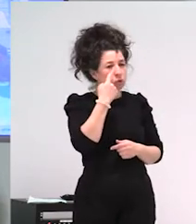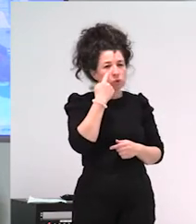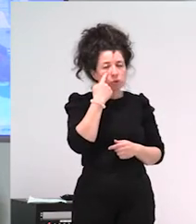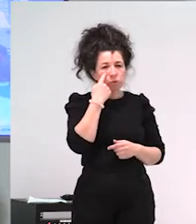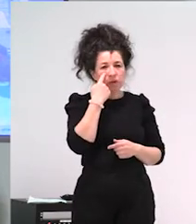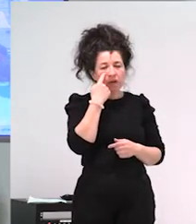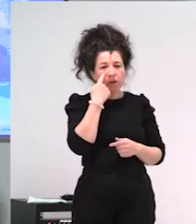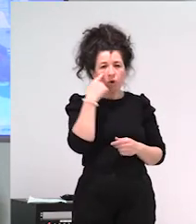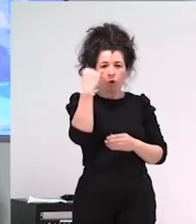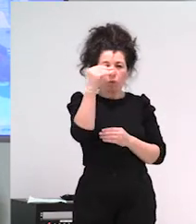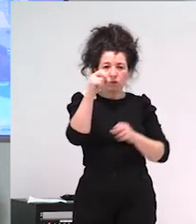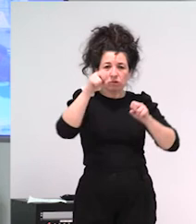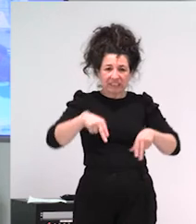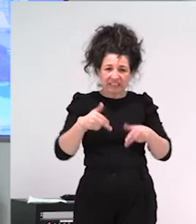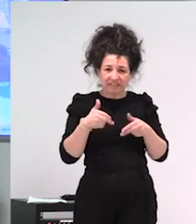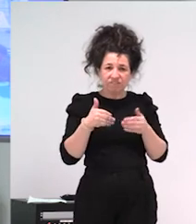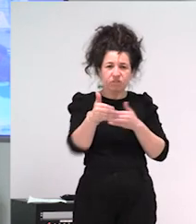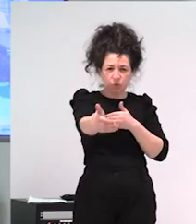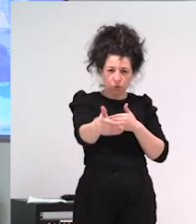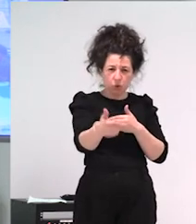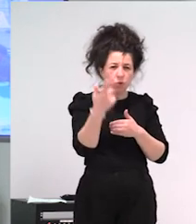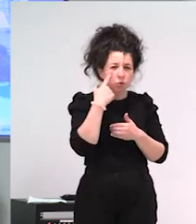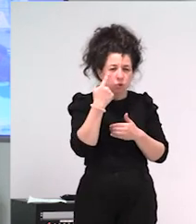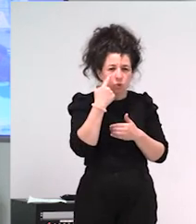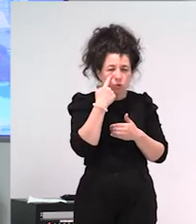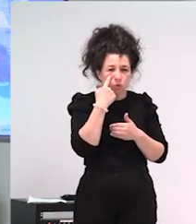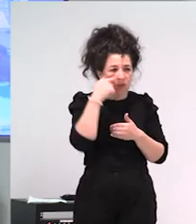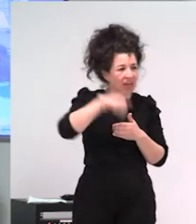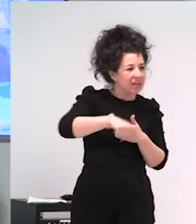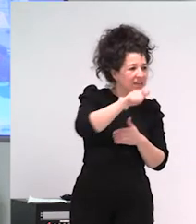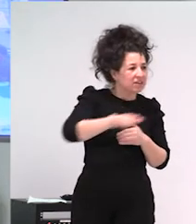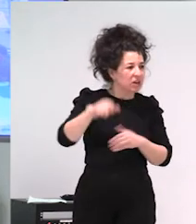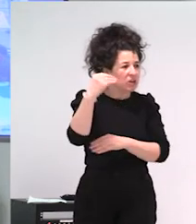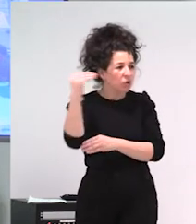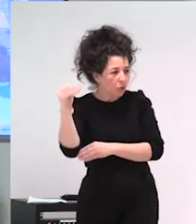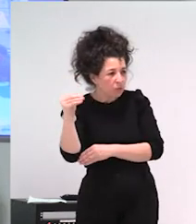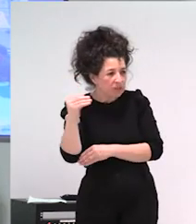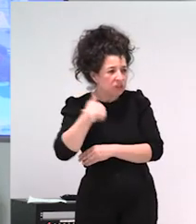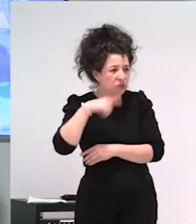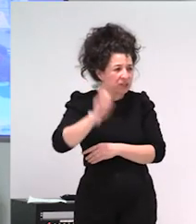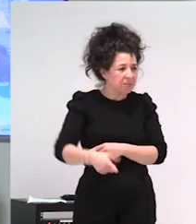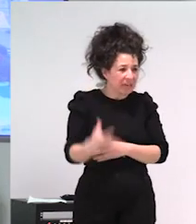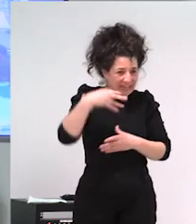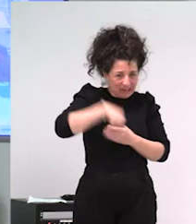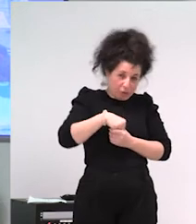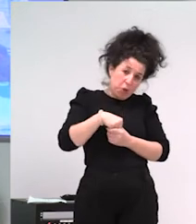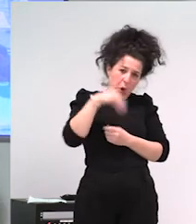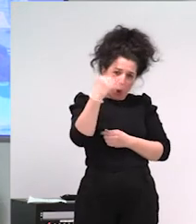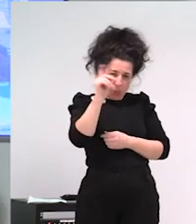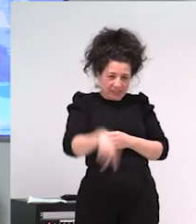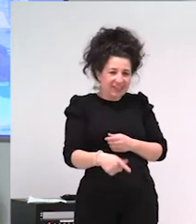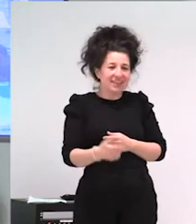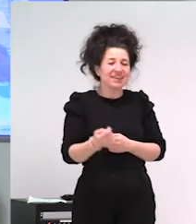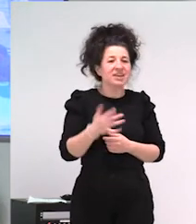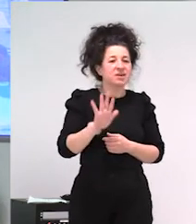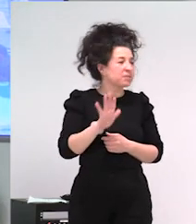sin Futuro? Creo que hay bastante gente joven en la sala, yo también me incluyo en el pack joven, pero bueno.